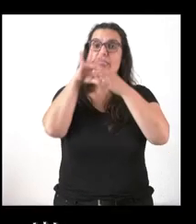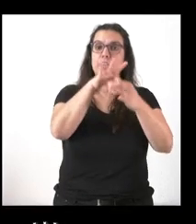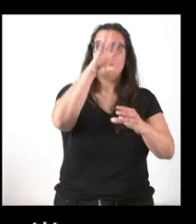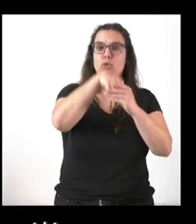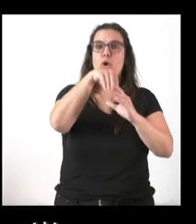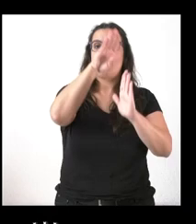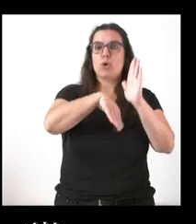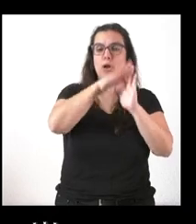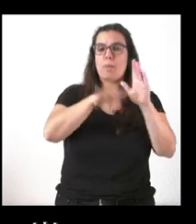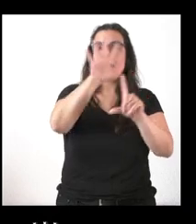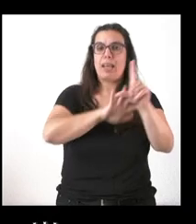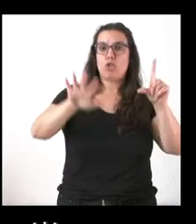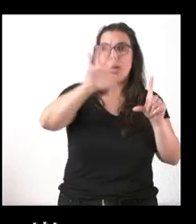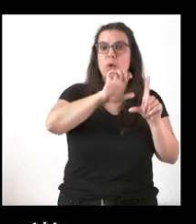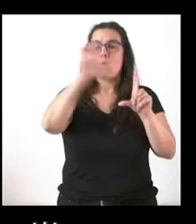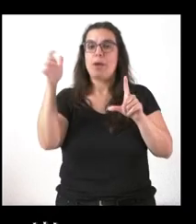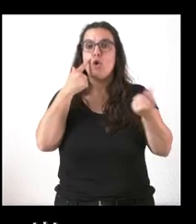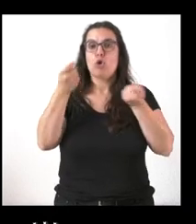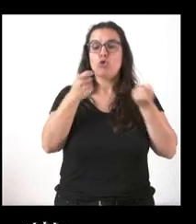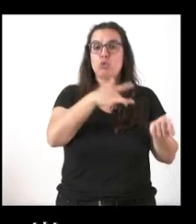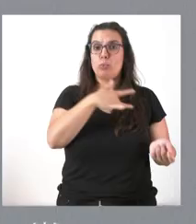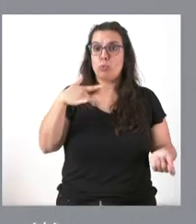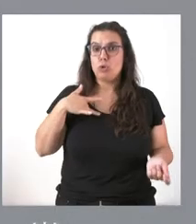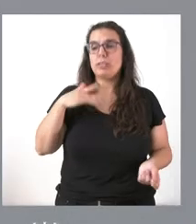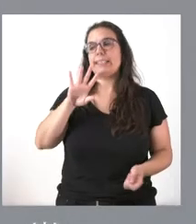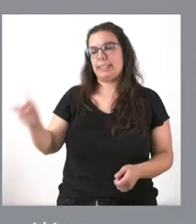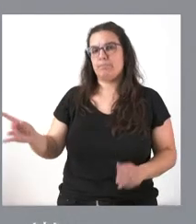y europeo de control de la tuberculosis